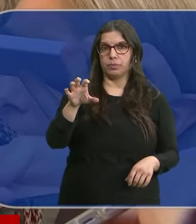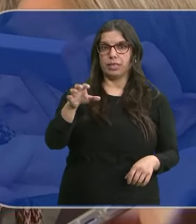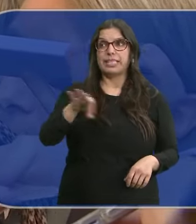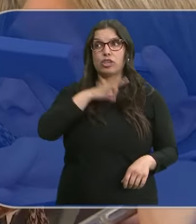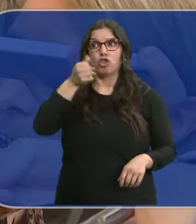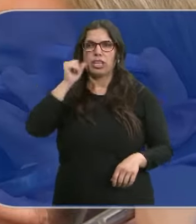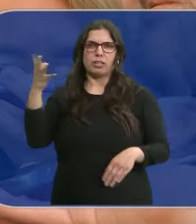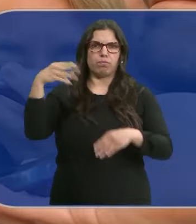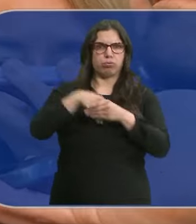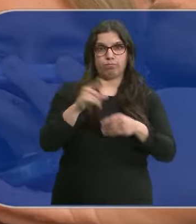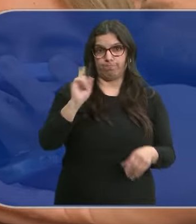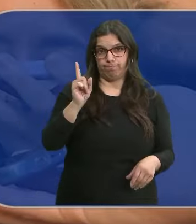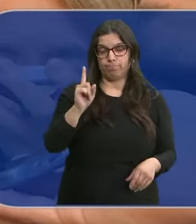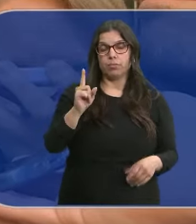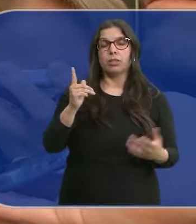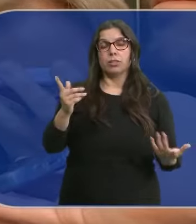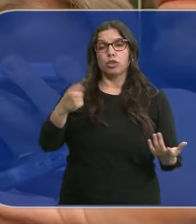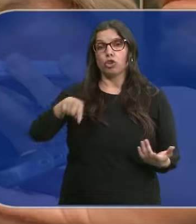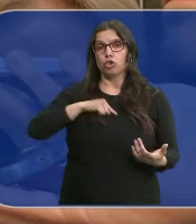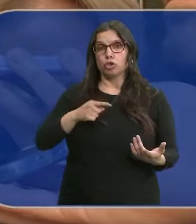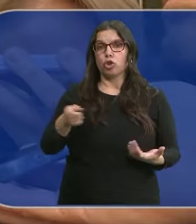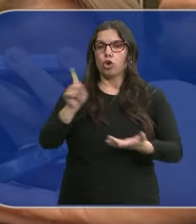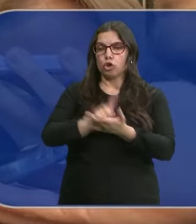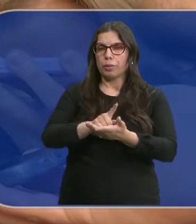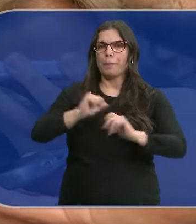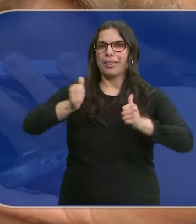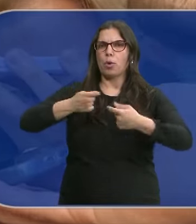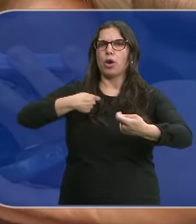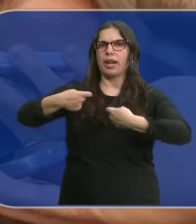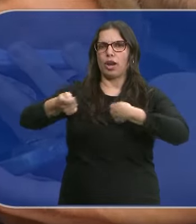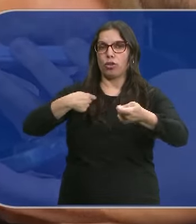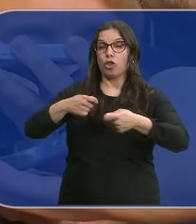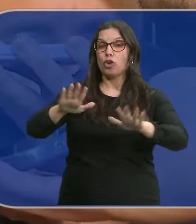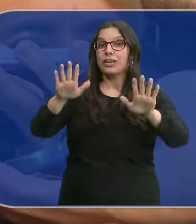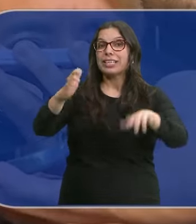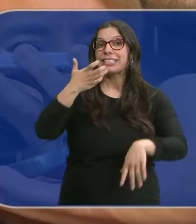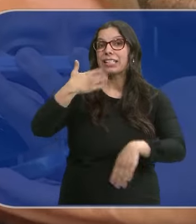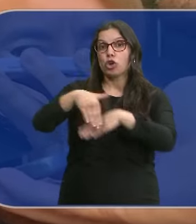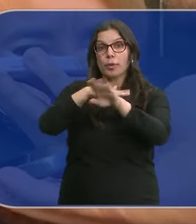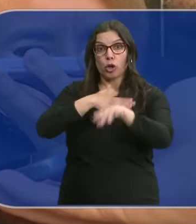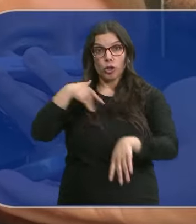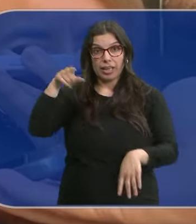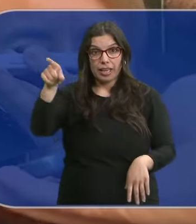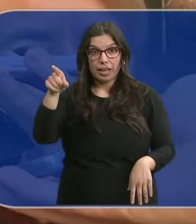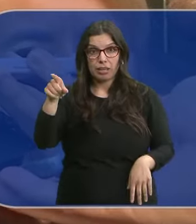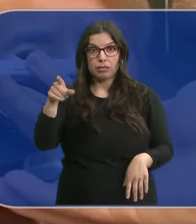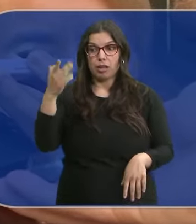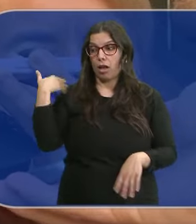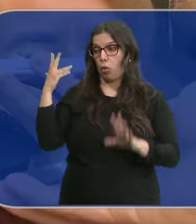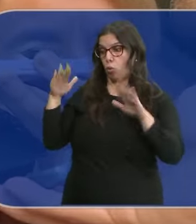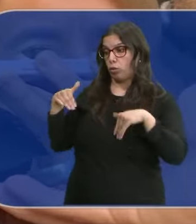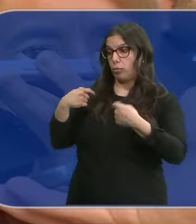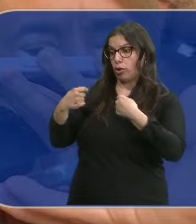del señor Sánchez. Retomamos el punto de negociación, si el Gobierno lo considera oportuno, en el punto que